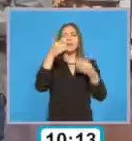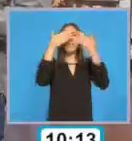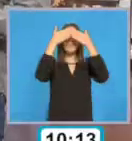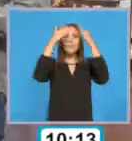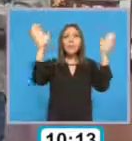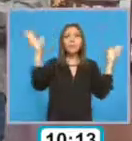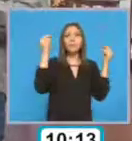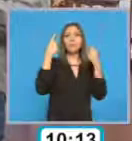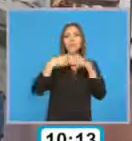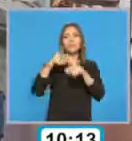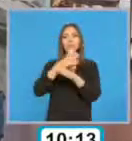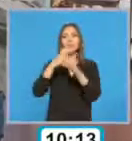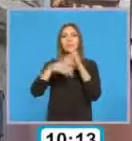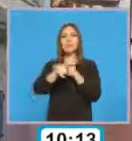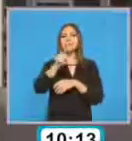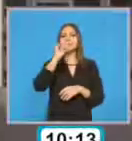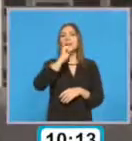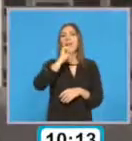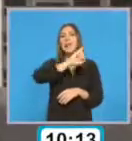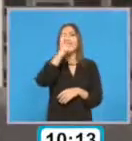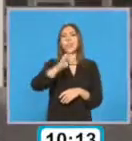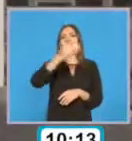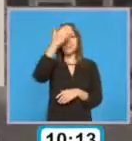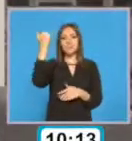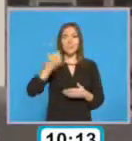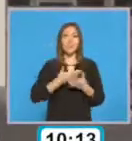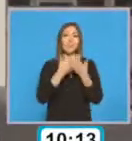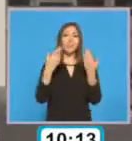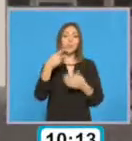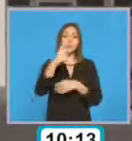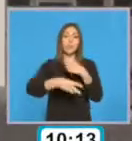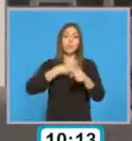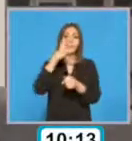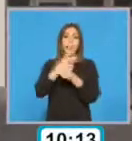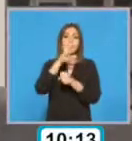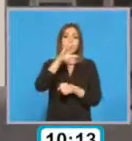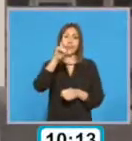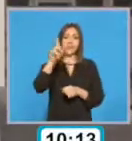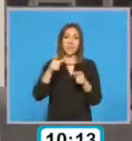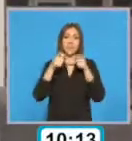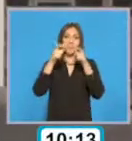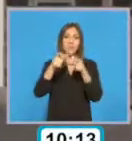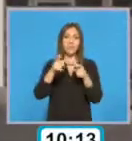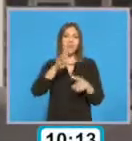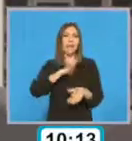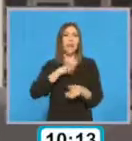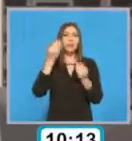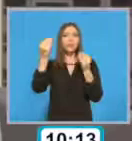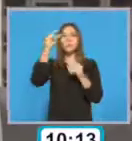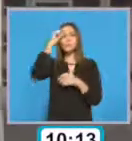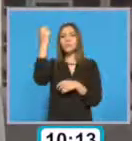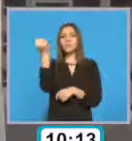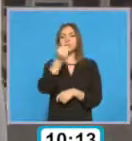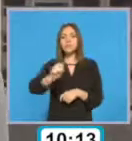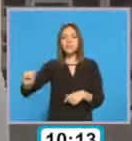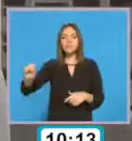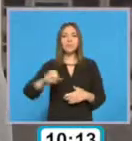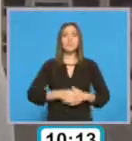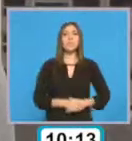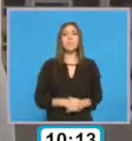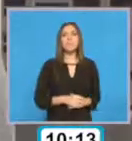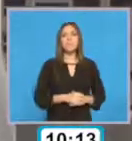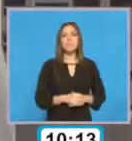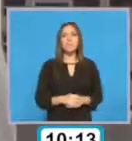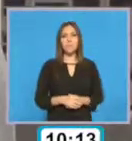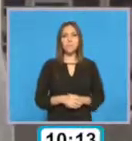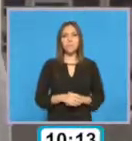de ti que no tienes ni idea. Y este material discográfico, que es tu tercera producción, pues tiene mucho talento respecto